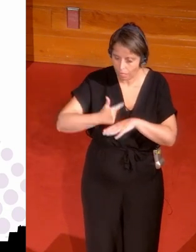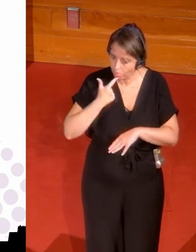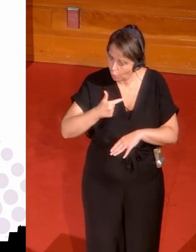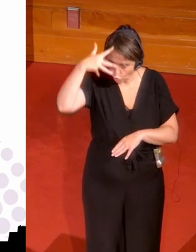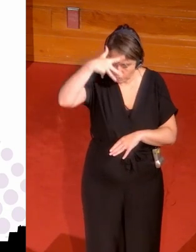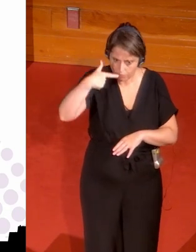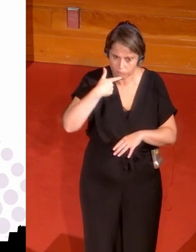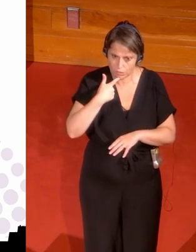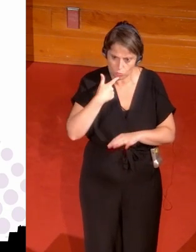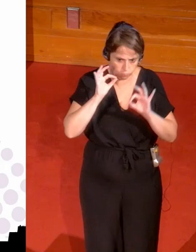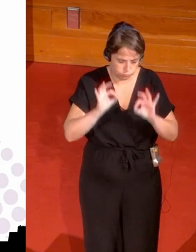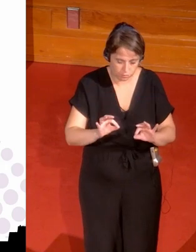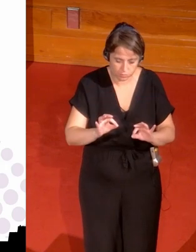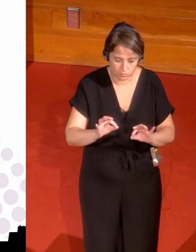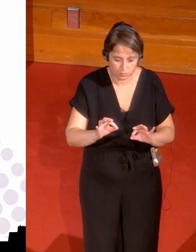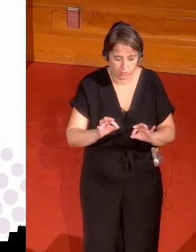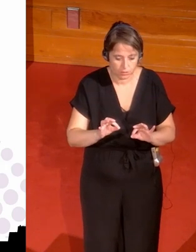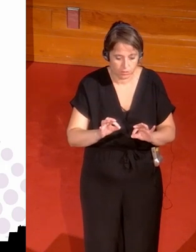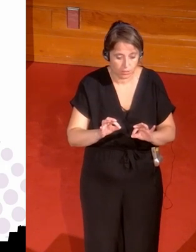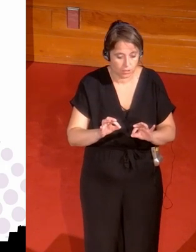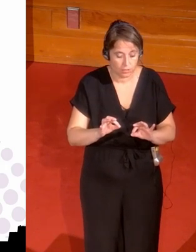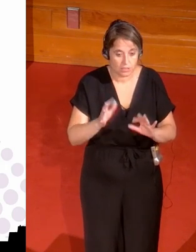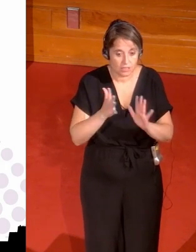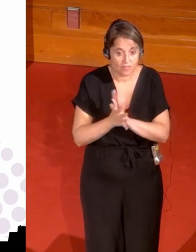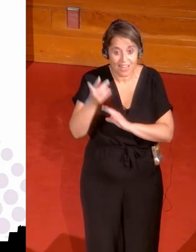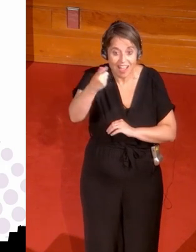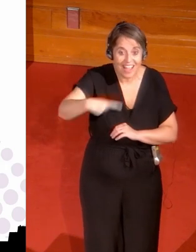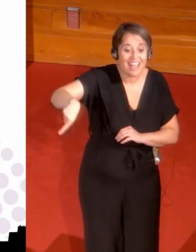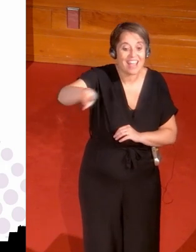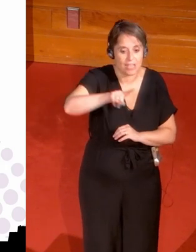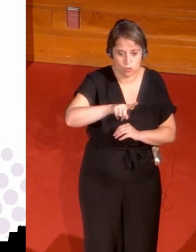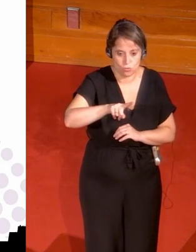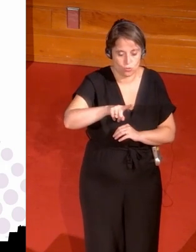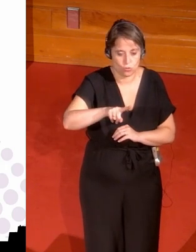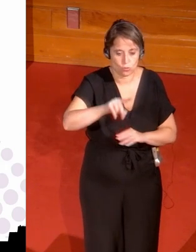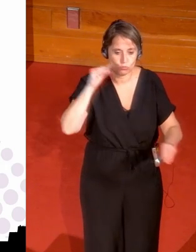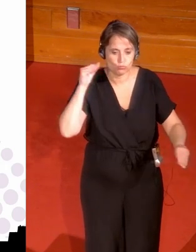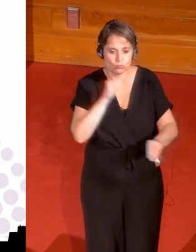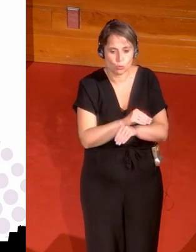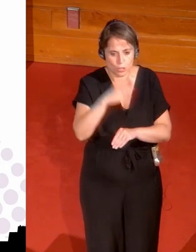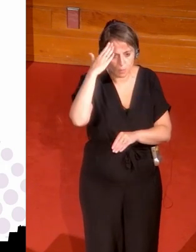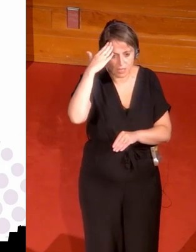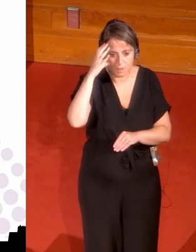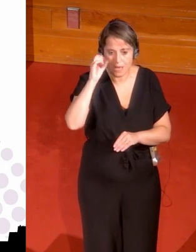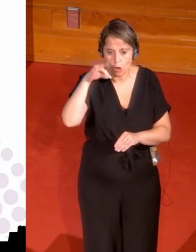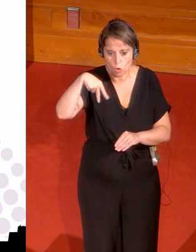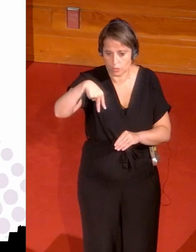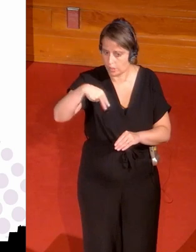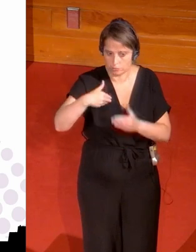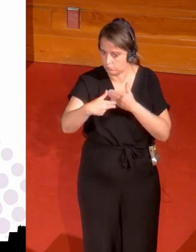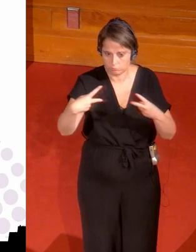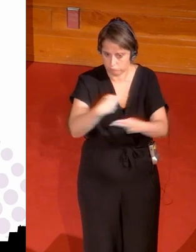que bueno que eso de ser de continuar siendo ellos los principales financiadores de la otan se tenía que